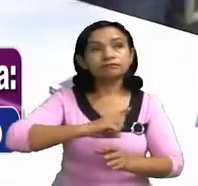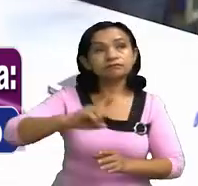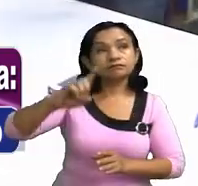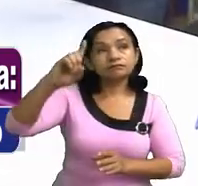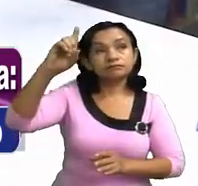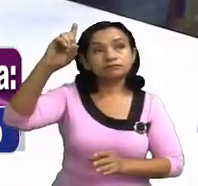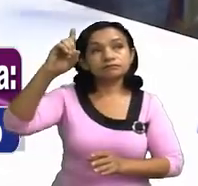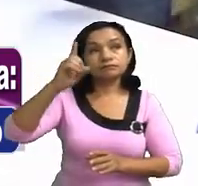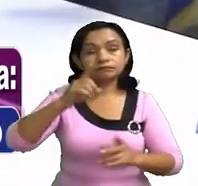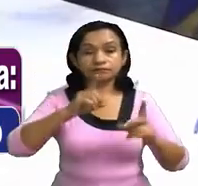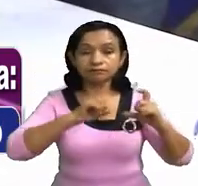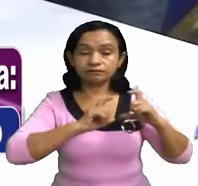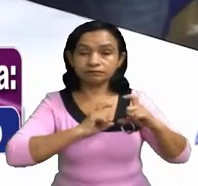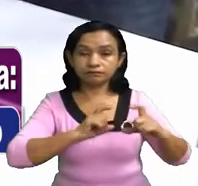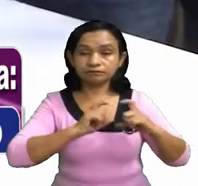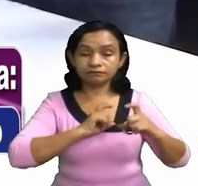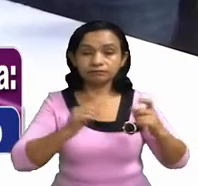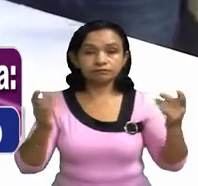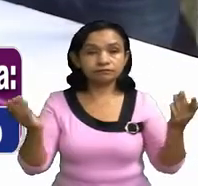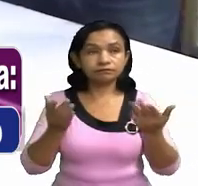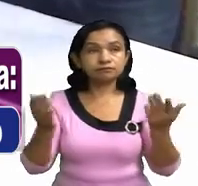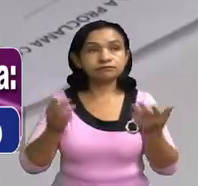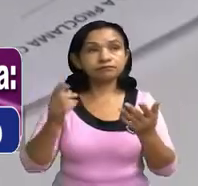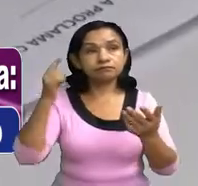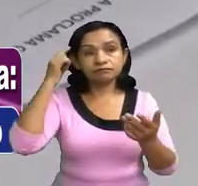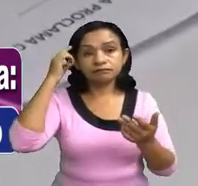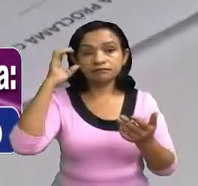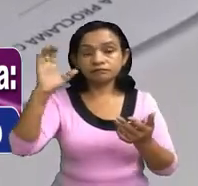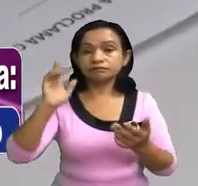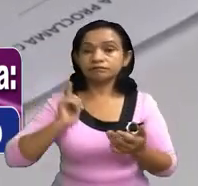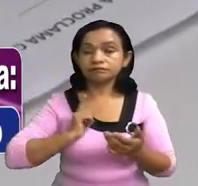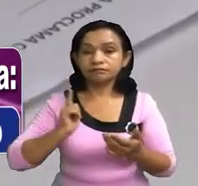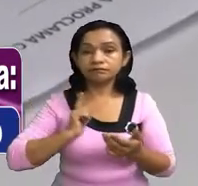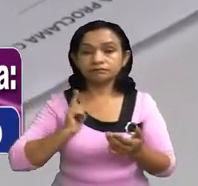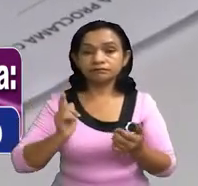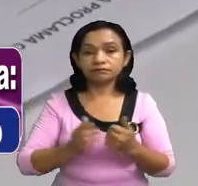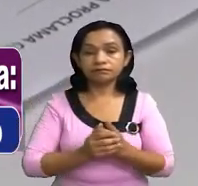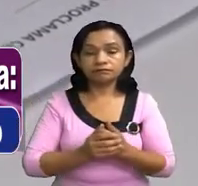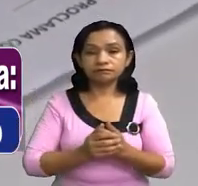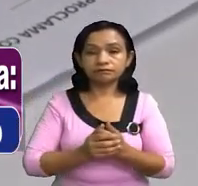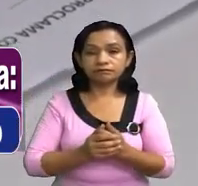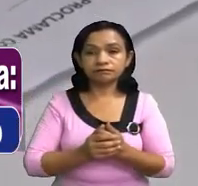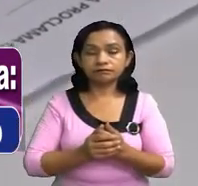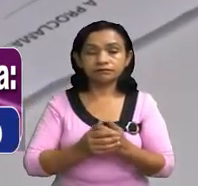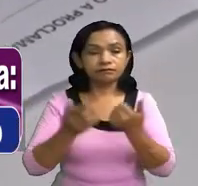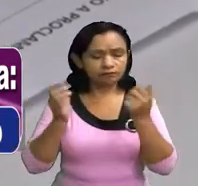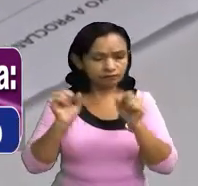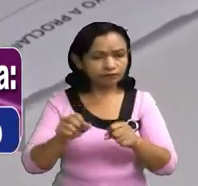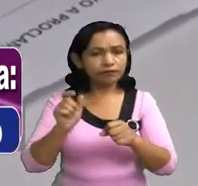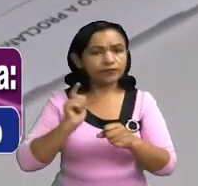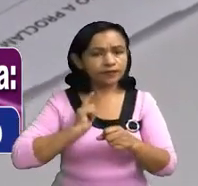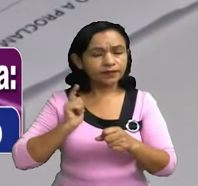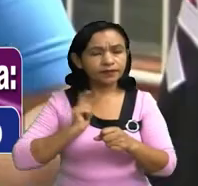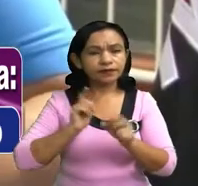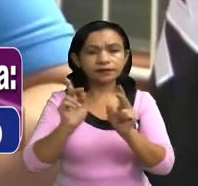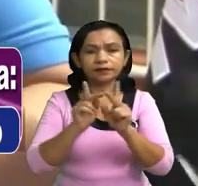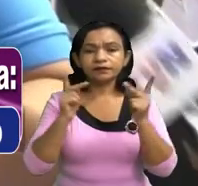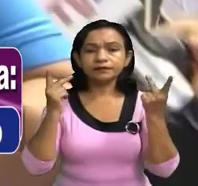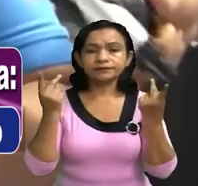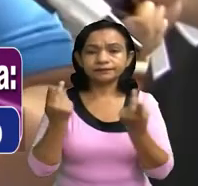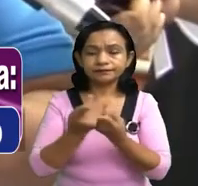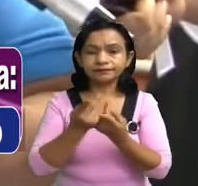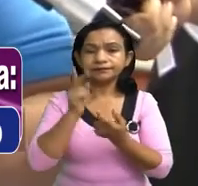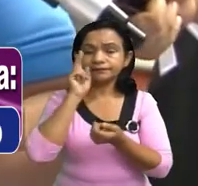en sus corazones, como nosotros creemos que así lo tenemos. Entonces aprovechen la oportunidad, porque el pueblo